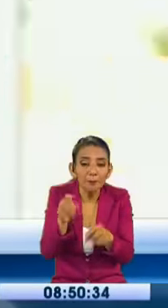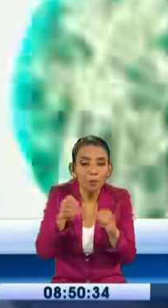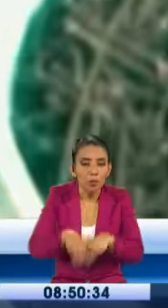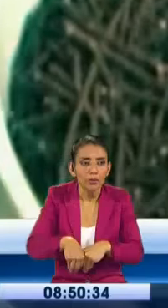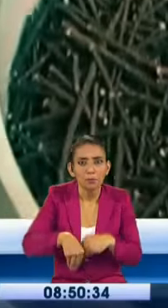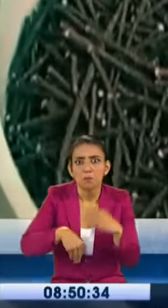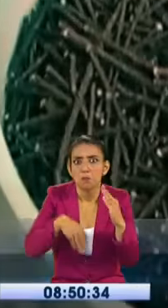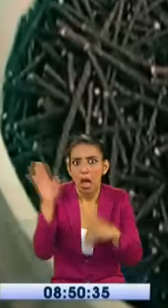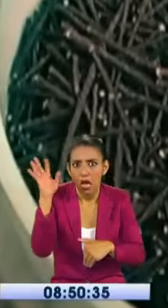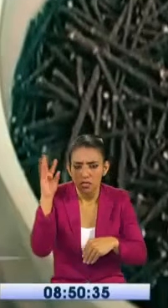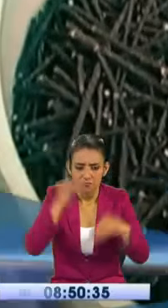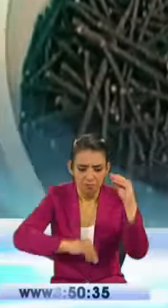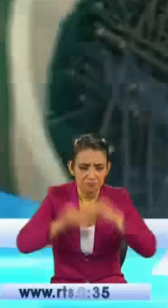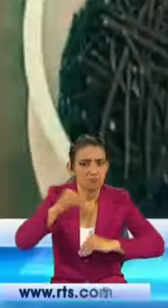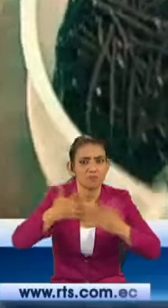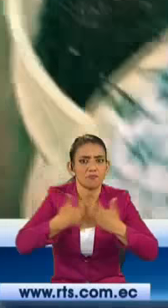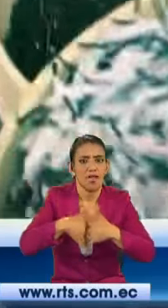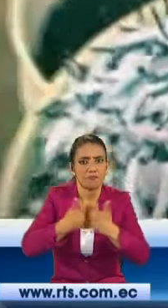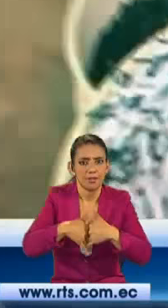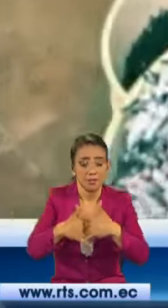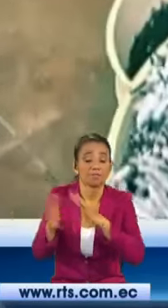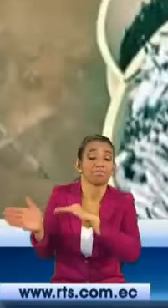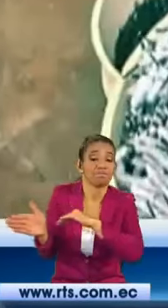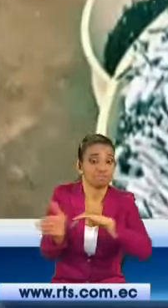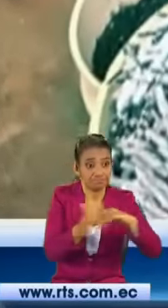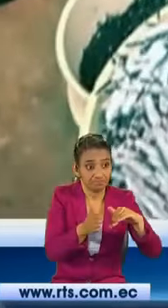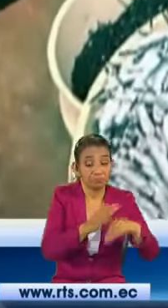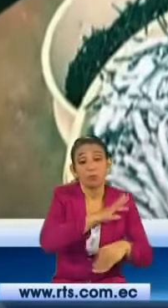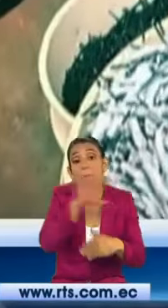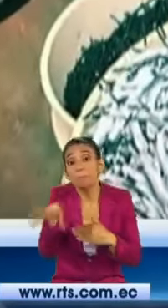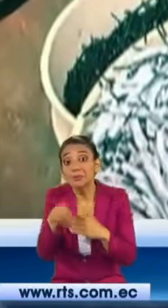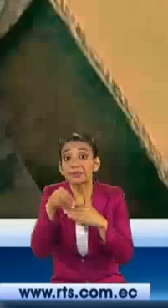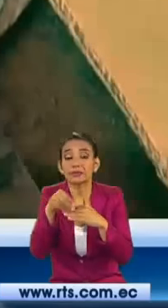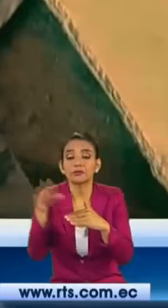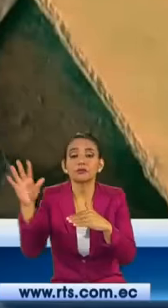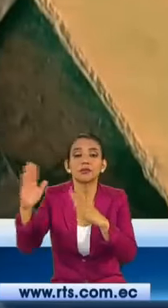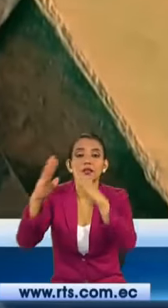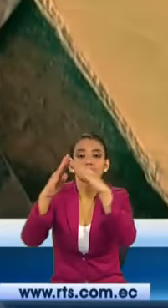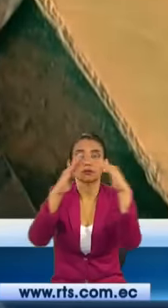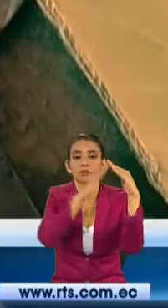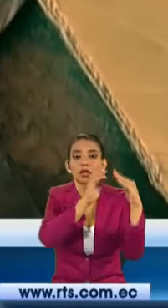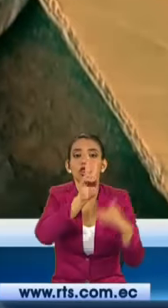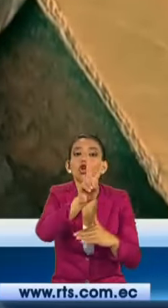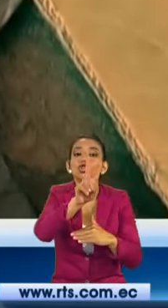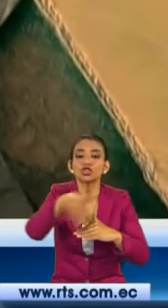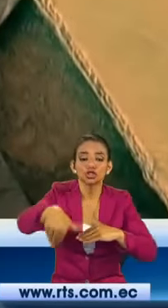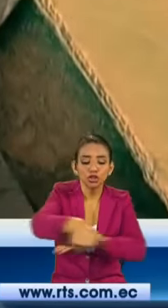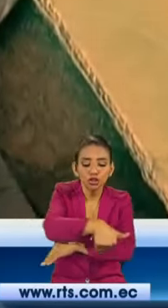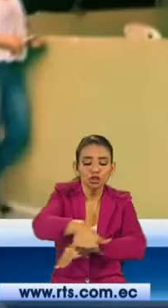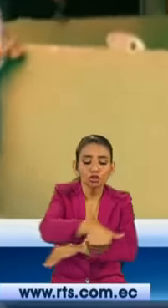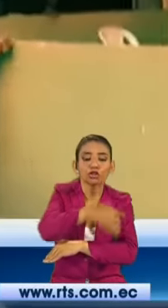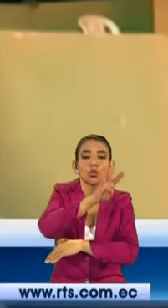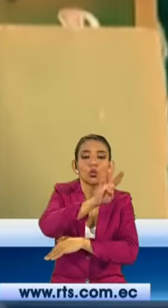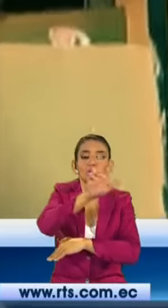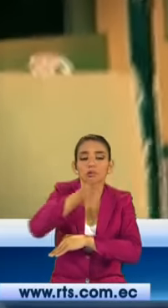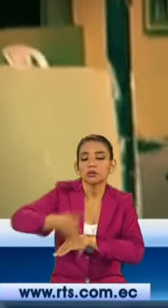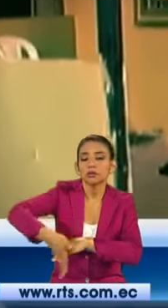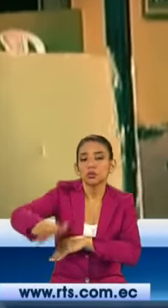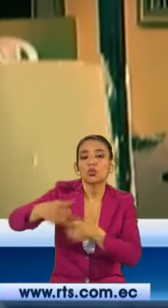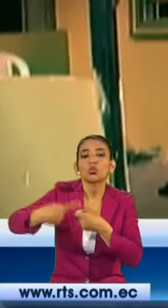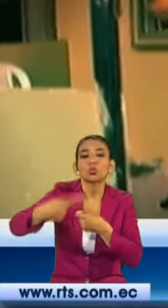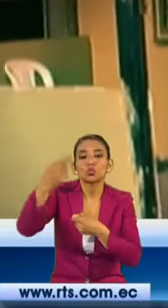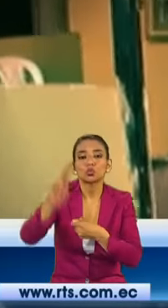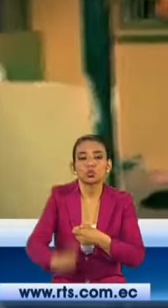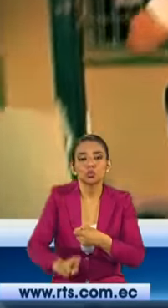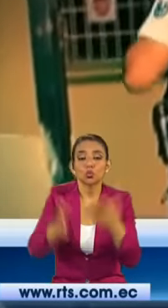más. El operativo se extendió luego a otros 2 domicilios, ubicados también en la 43 y la Q, suroeste de Guayaquil,